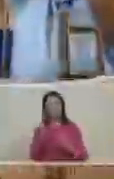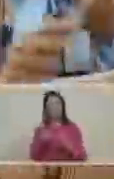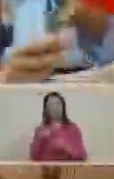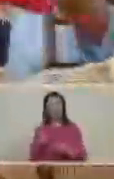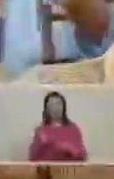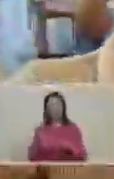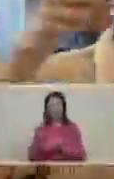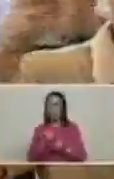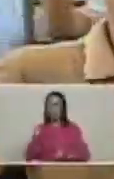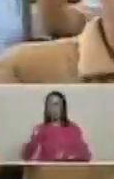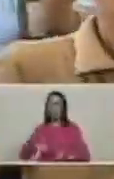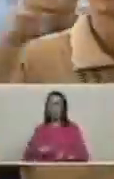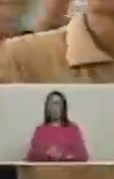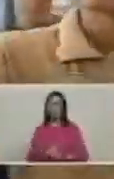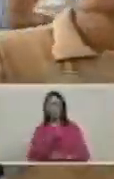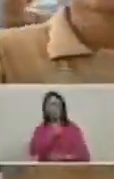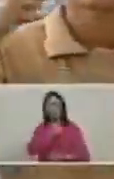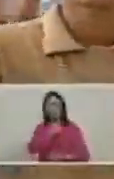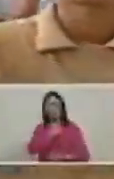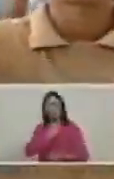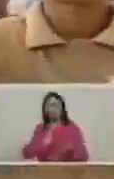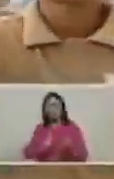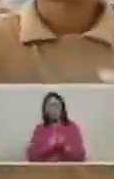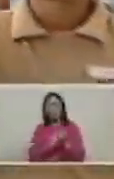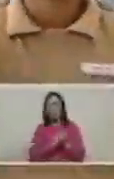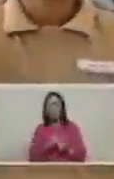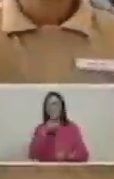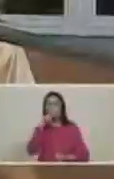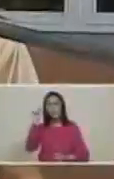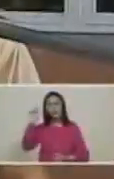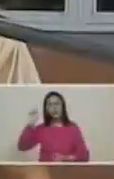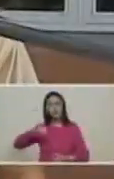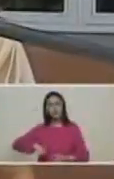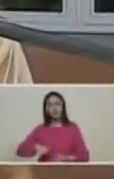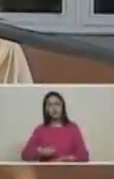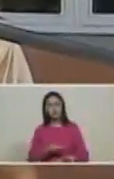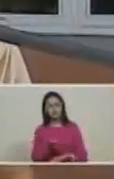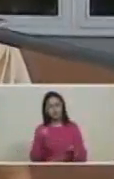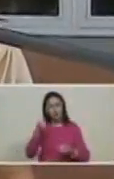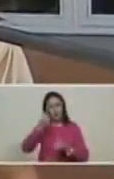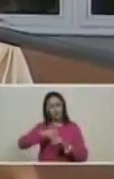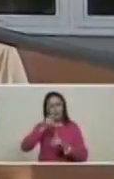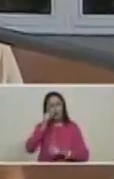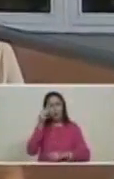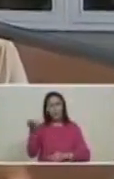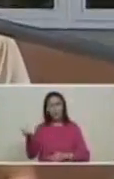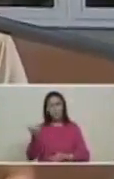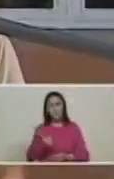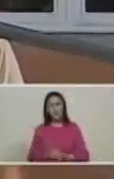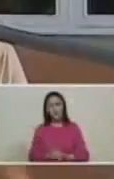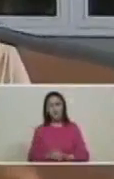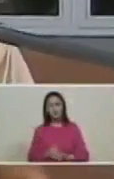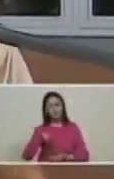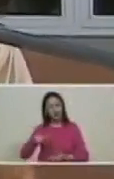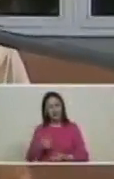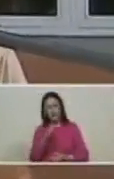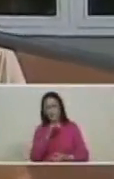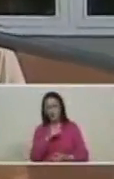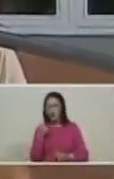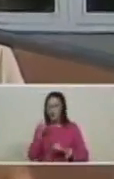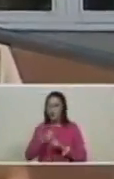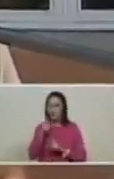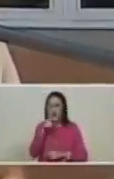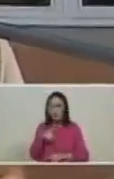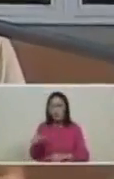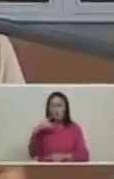presidente. Rodilla en tierra con usted, presidente. Usted es un hombre luchador, incansable, que lucha por su pueblo día